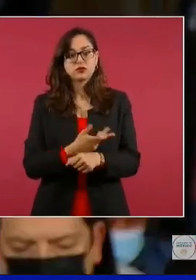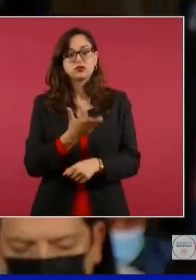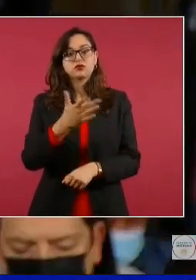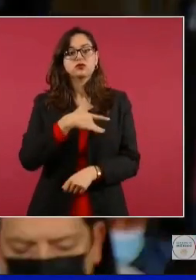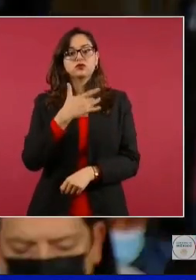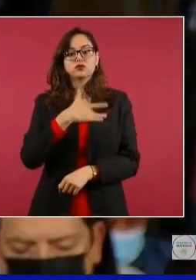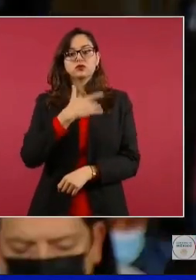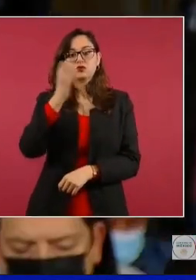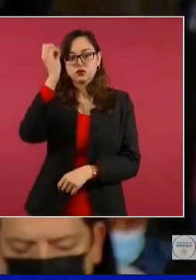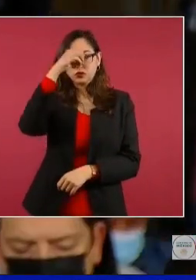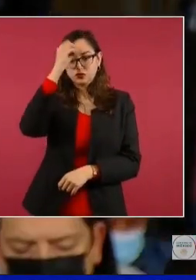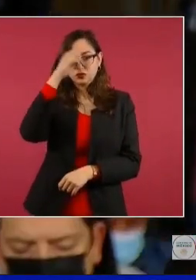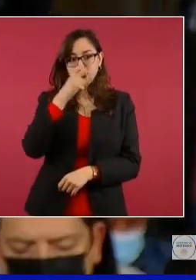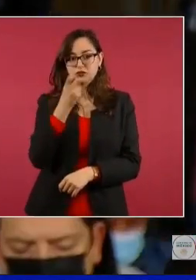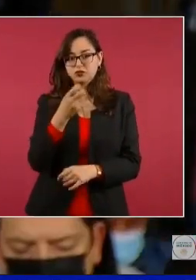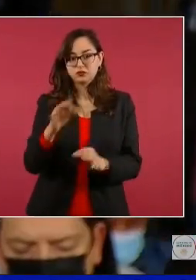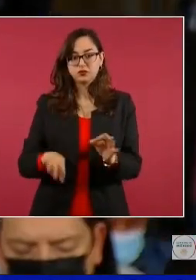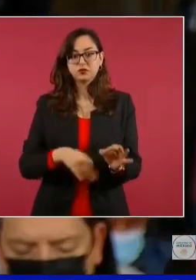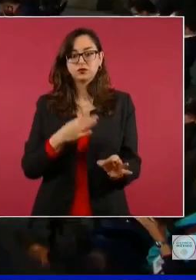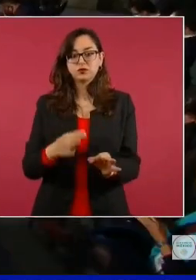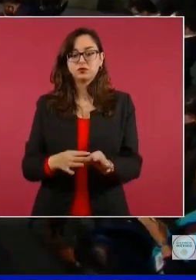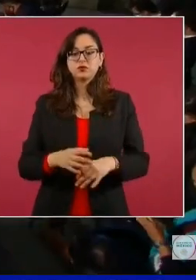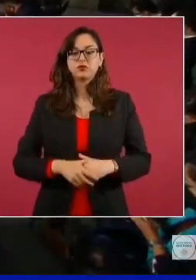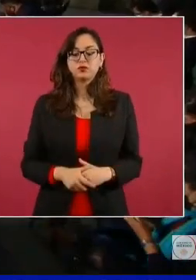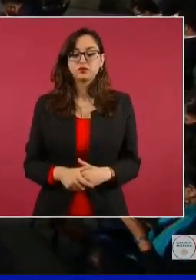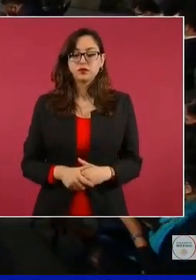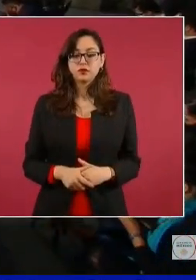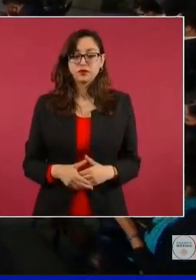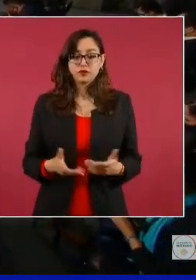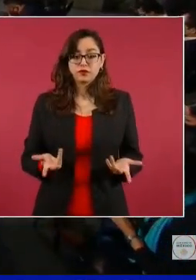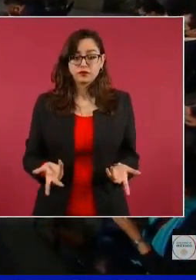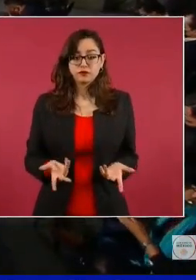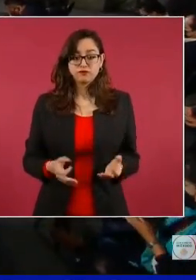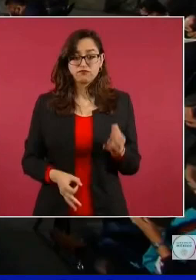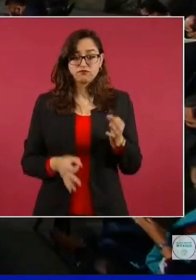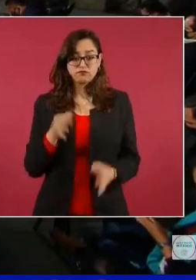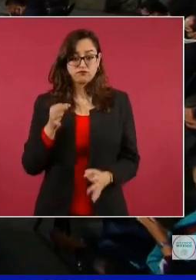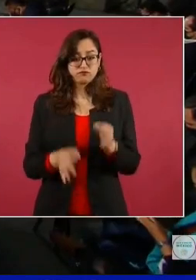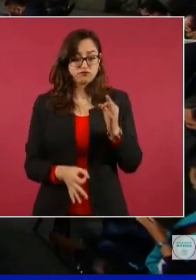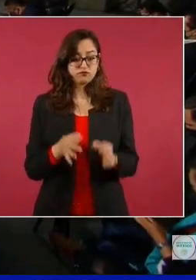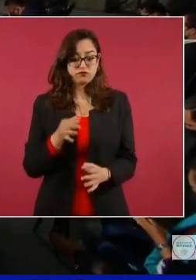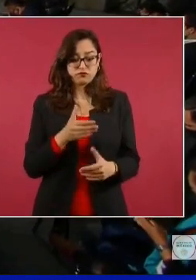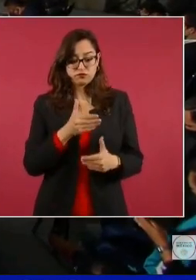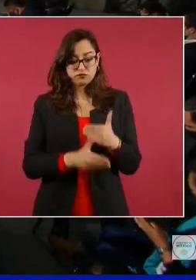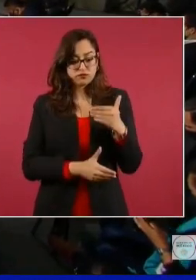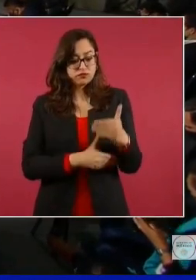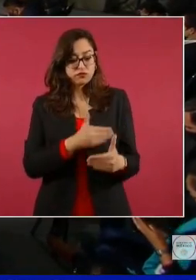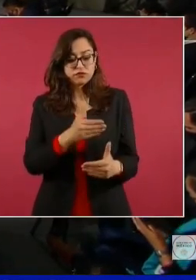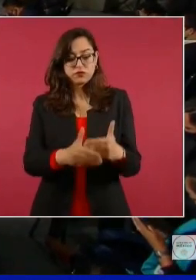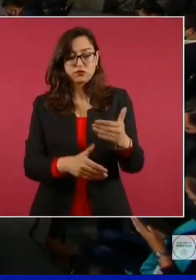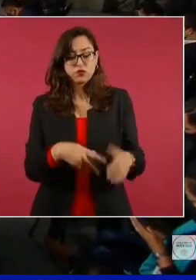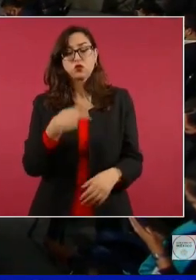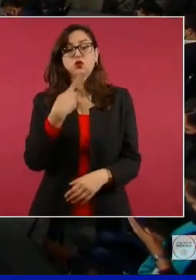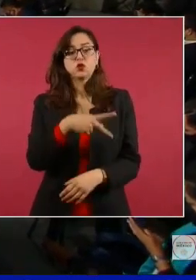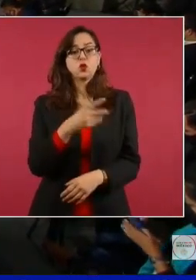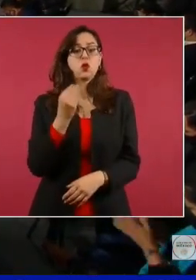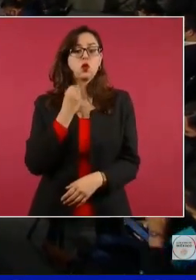al respecto. Sería todo, gracias. Bueno, pues que es un proceso legal, él tiene el derecho de